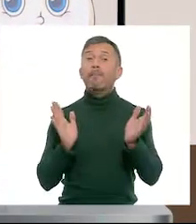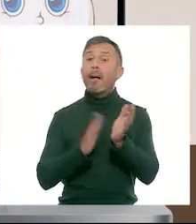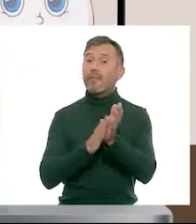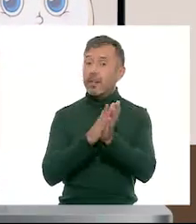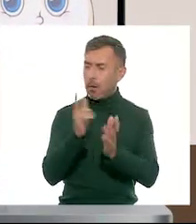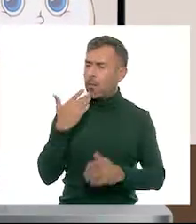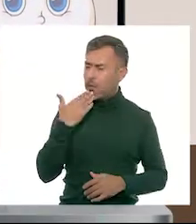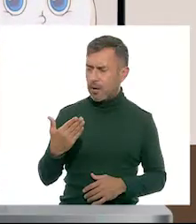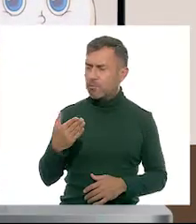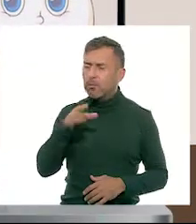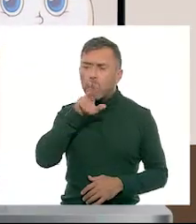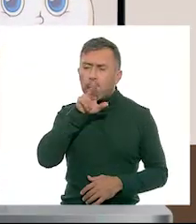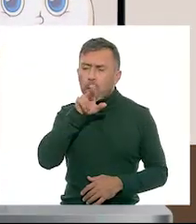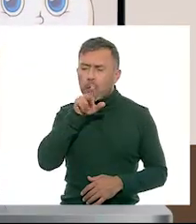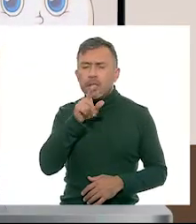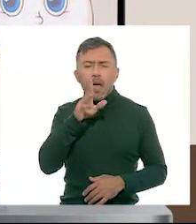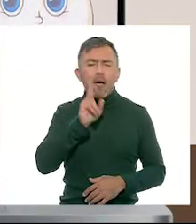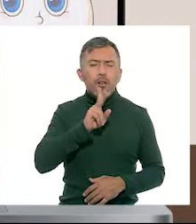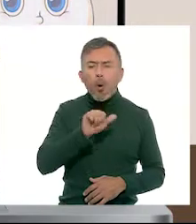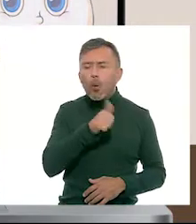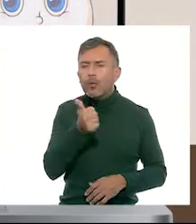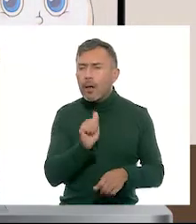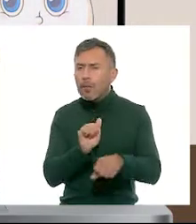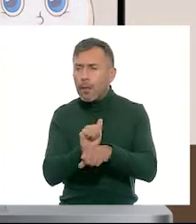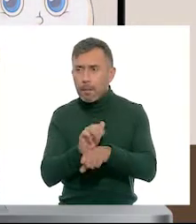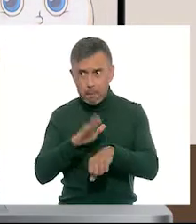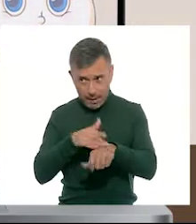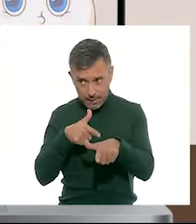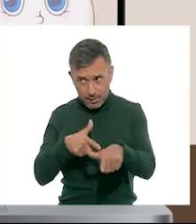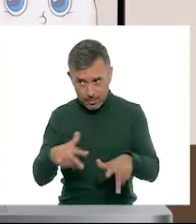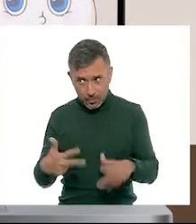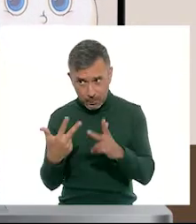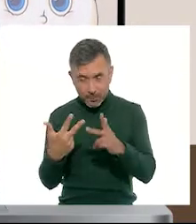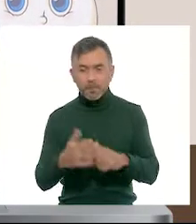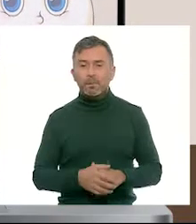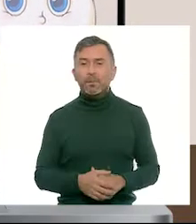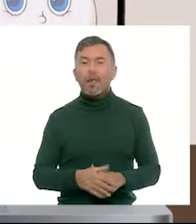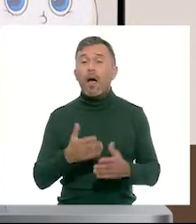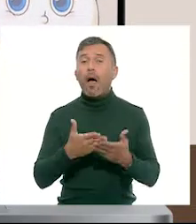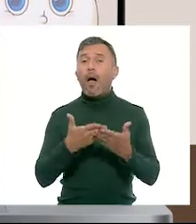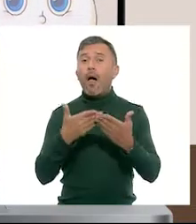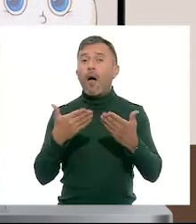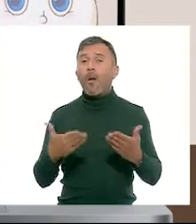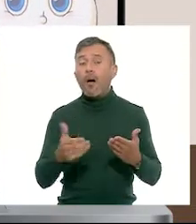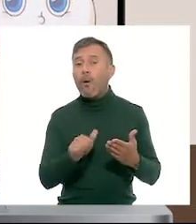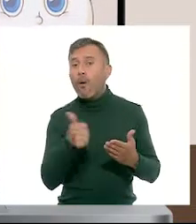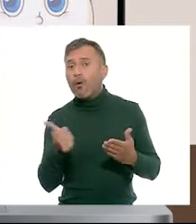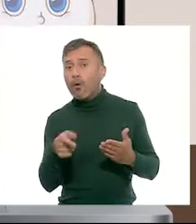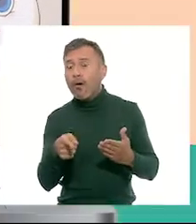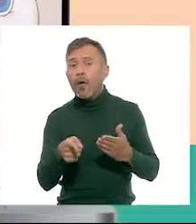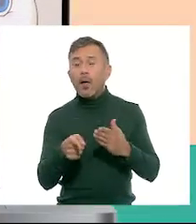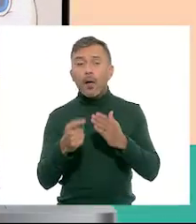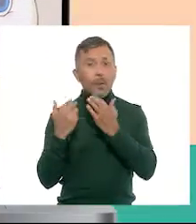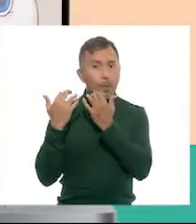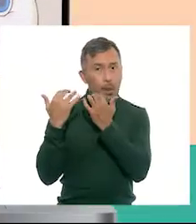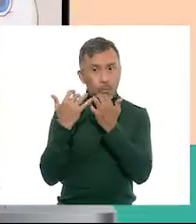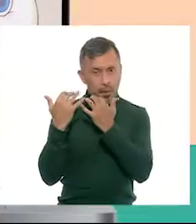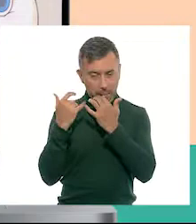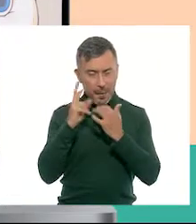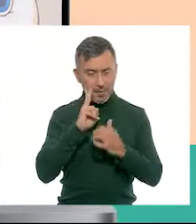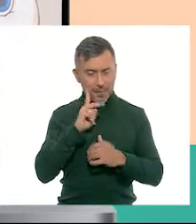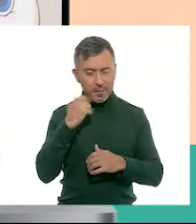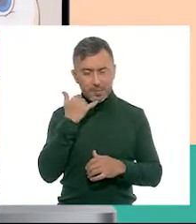cerca. Continuamos con nuestras videollamadas. Ahora vamos a llamarle a Flauta.